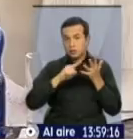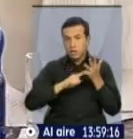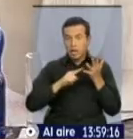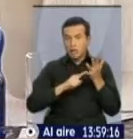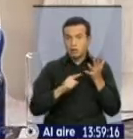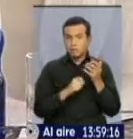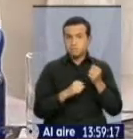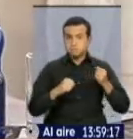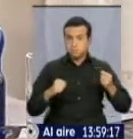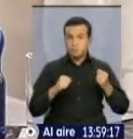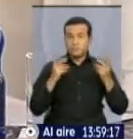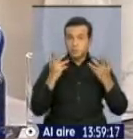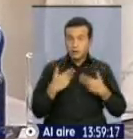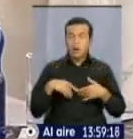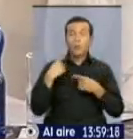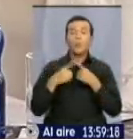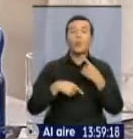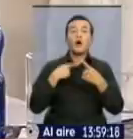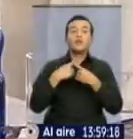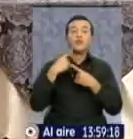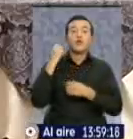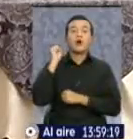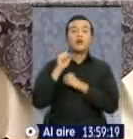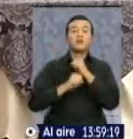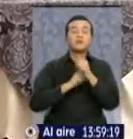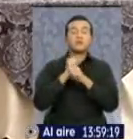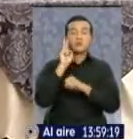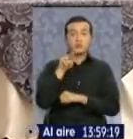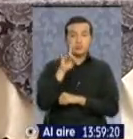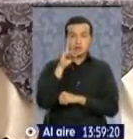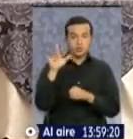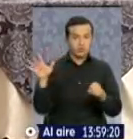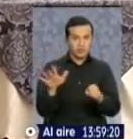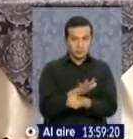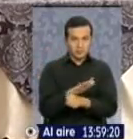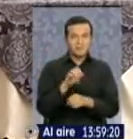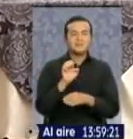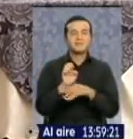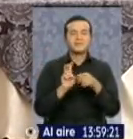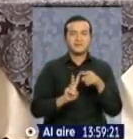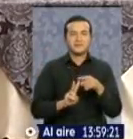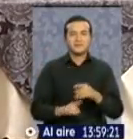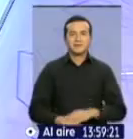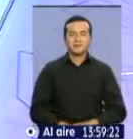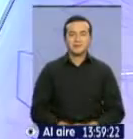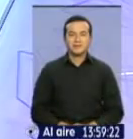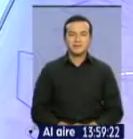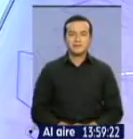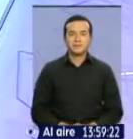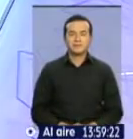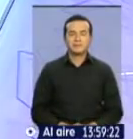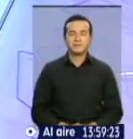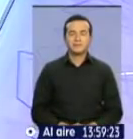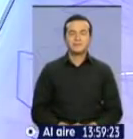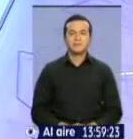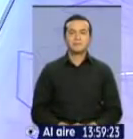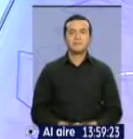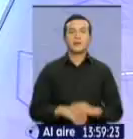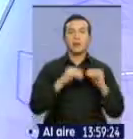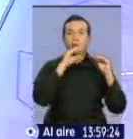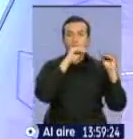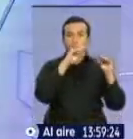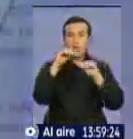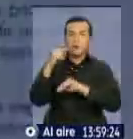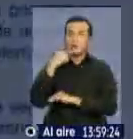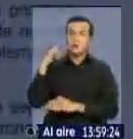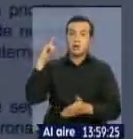otros, estará lista para finales de 2018. Jocelyn de Mera, Ecuador TV. Y ante los rumores de que los